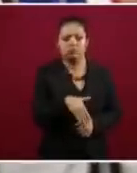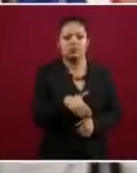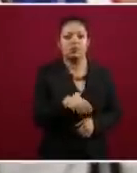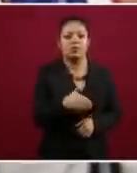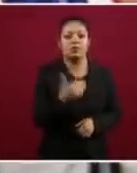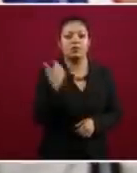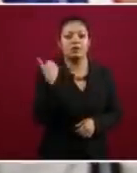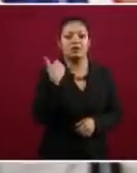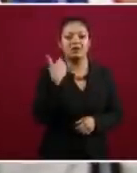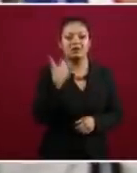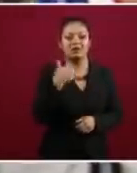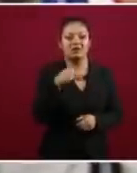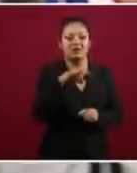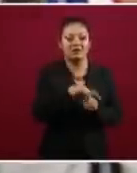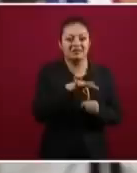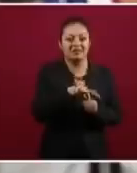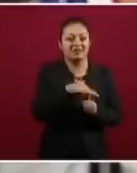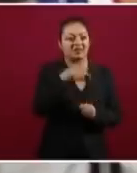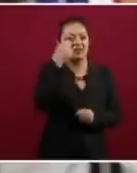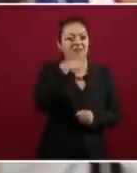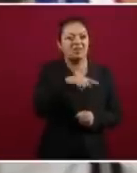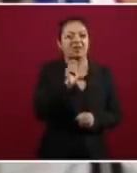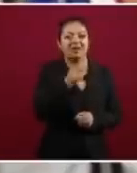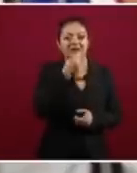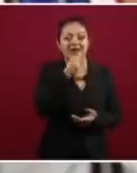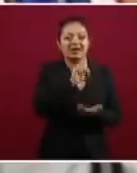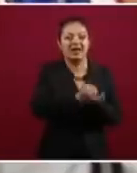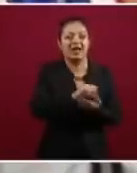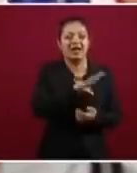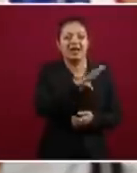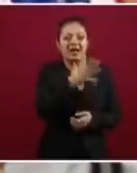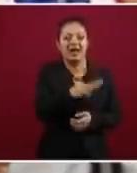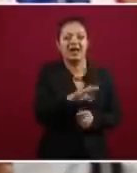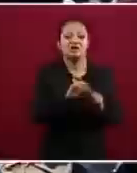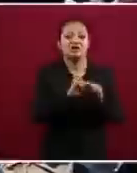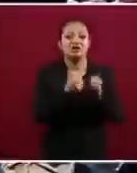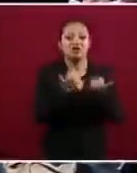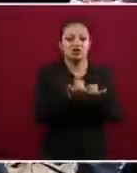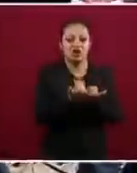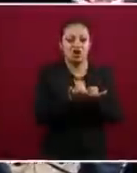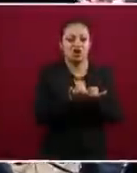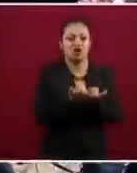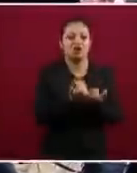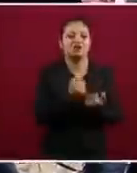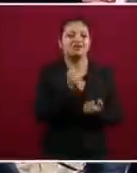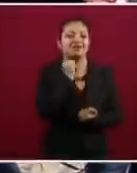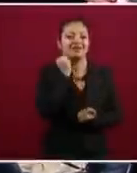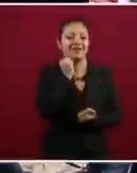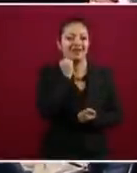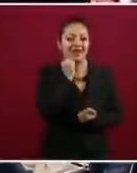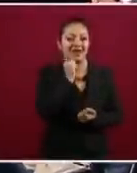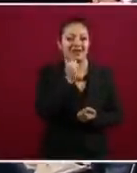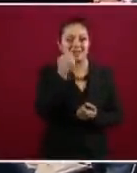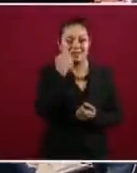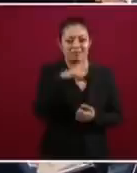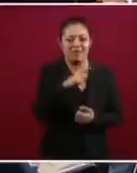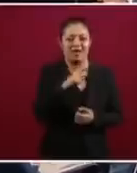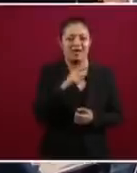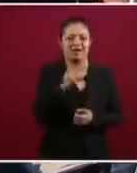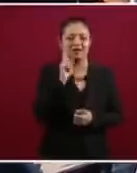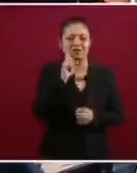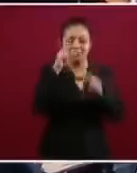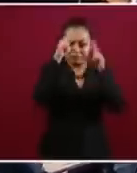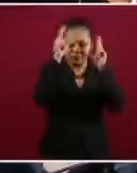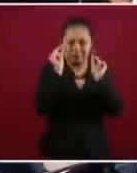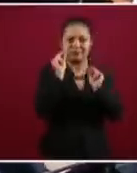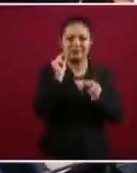la elección para la Secretaría General de la Asociación Sindical de Sobrecargos y Aviación de México, la ASA,